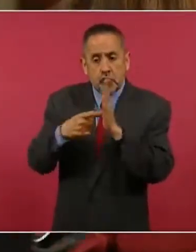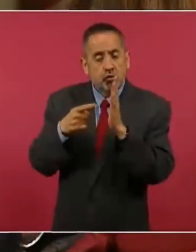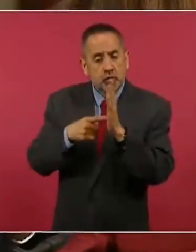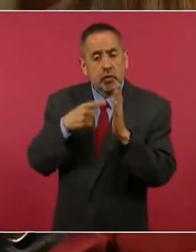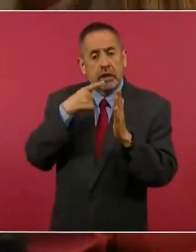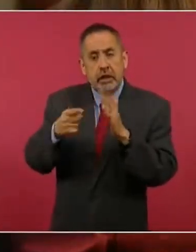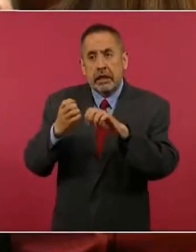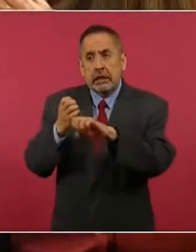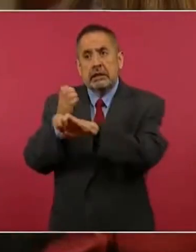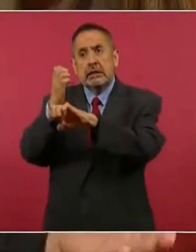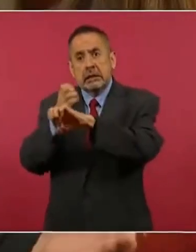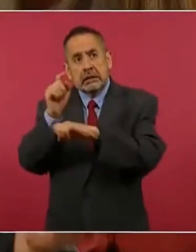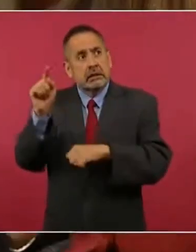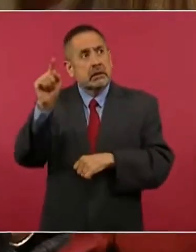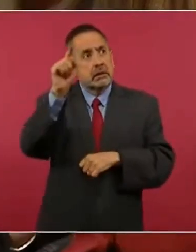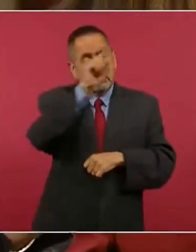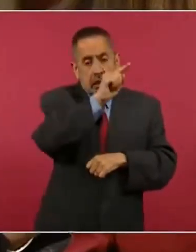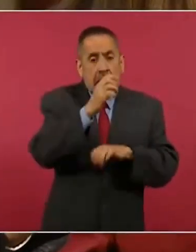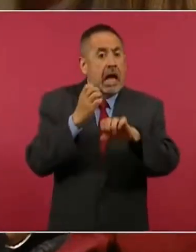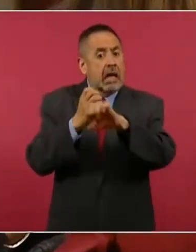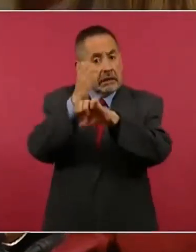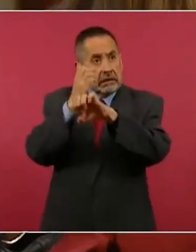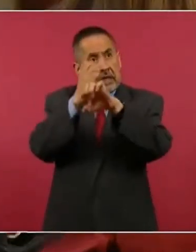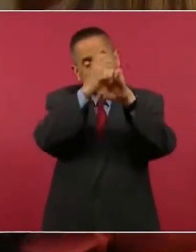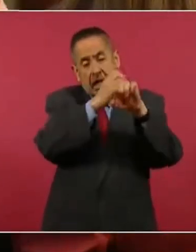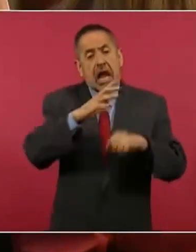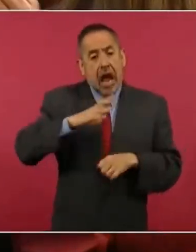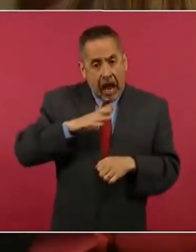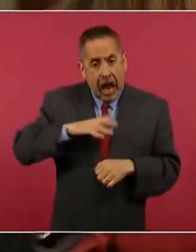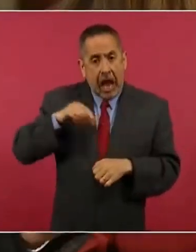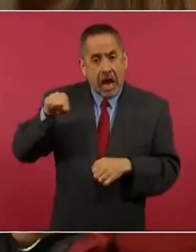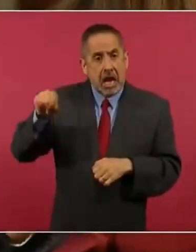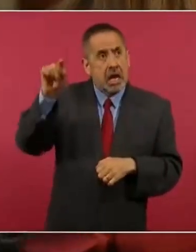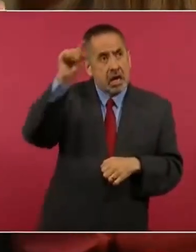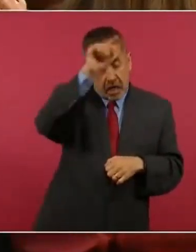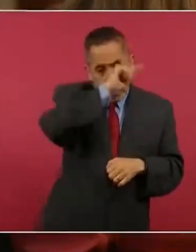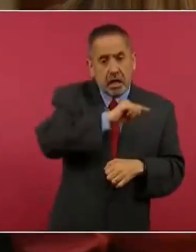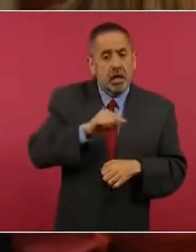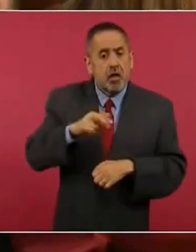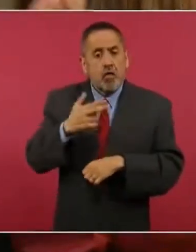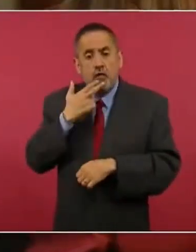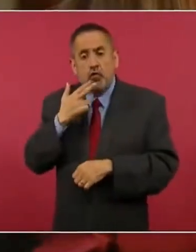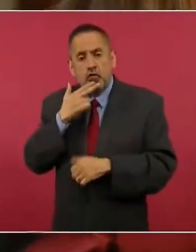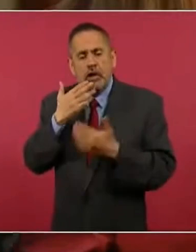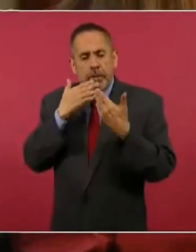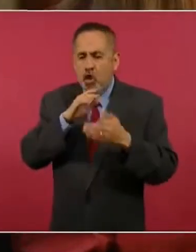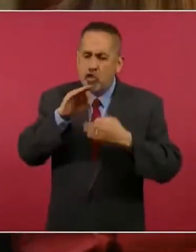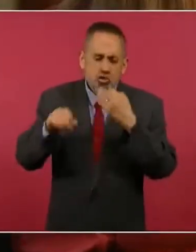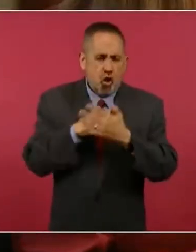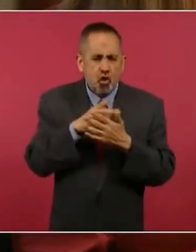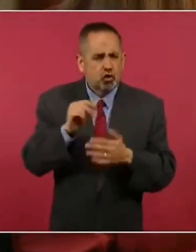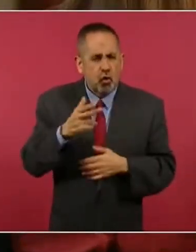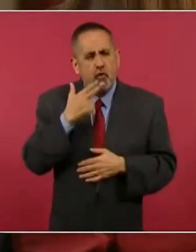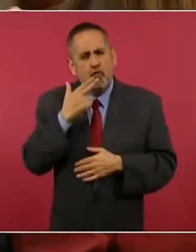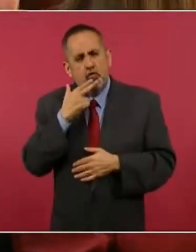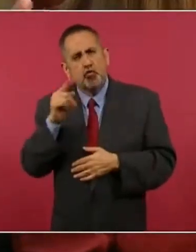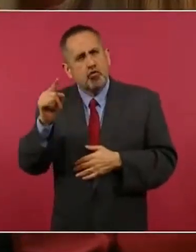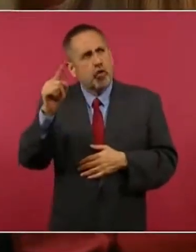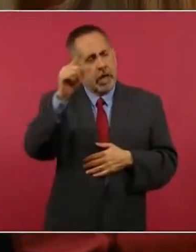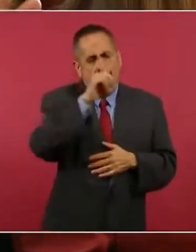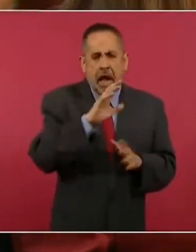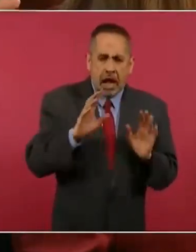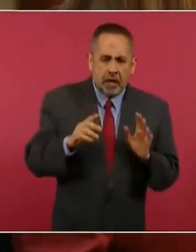nivel estatal sí hay sistemas estatales anticorrupción y sí han estado funcionando, no están en todo el país. Es decir, este